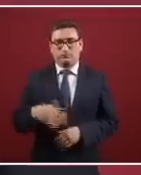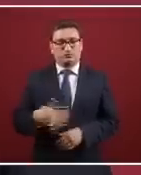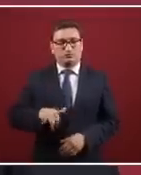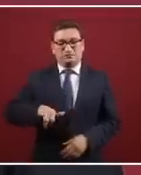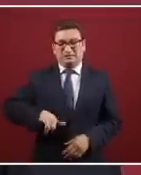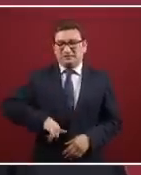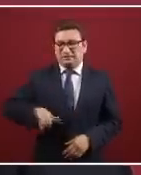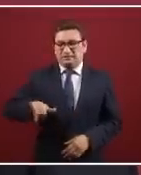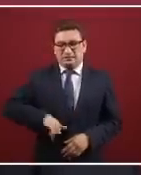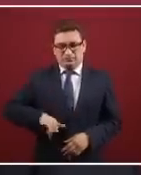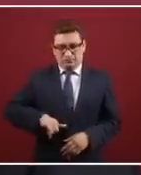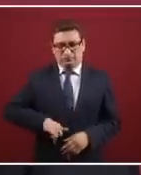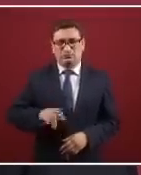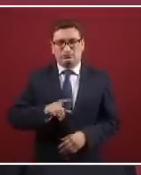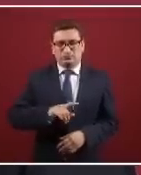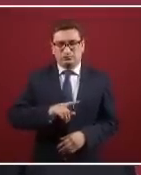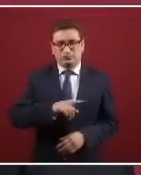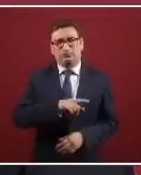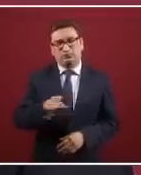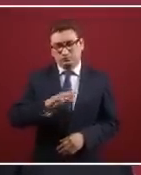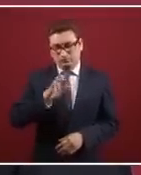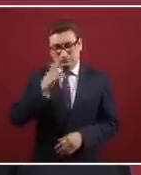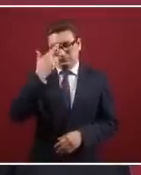Interesantísimo, lo voy a recordar,